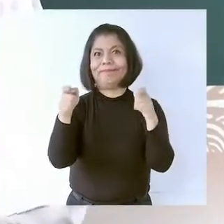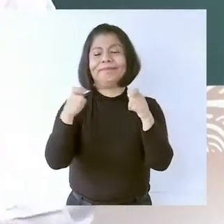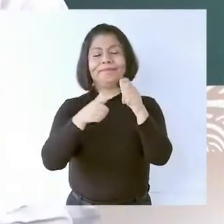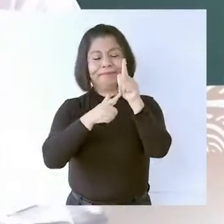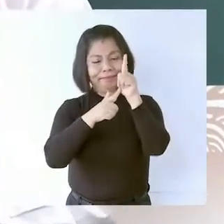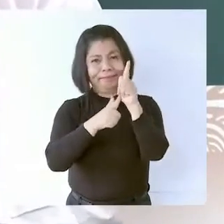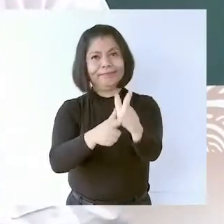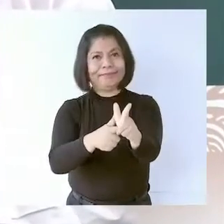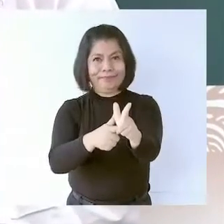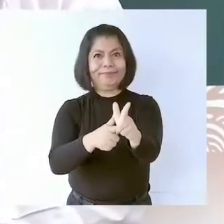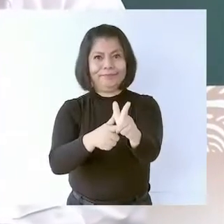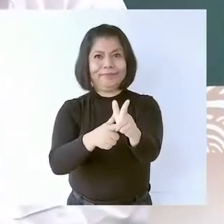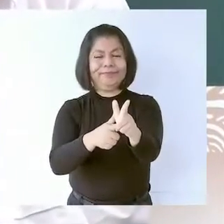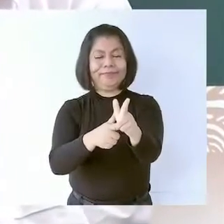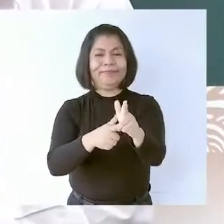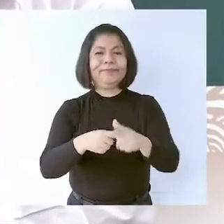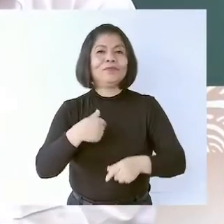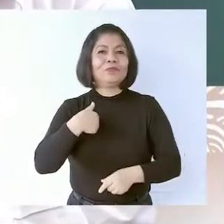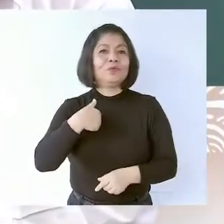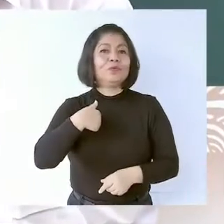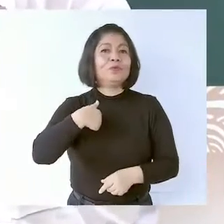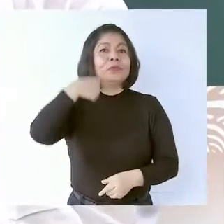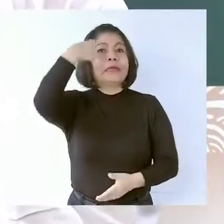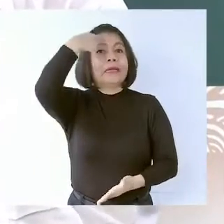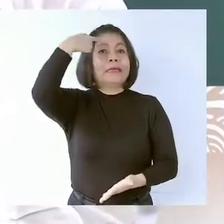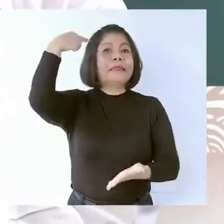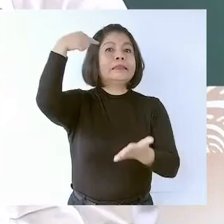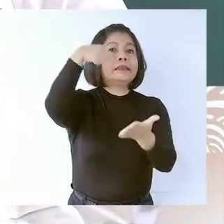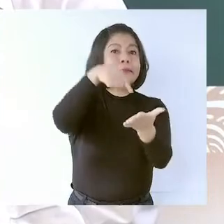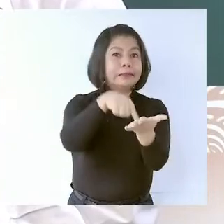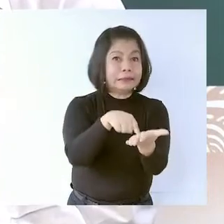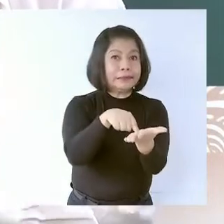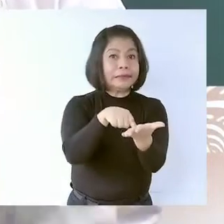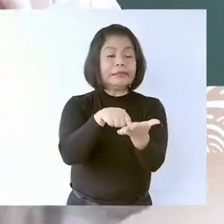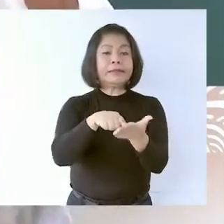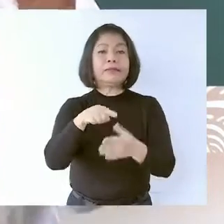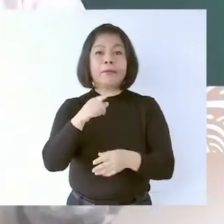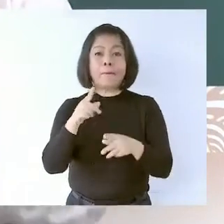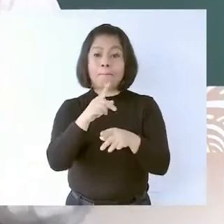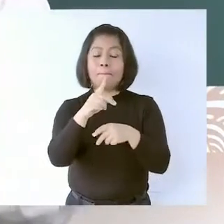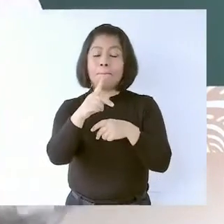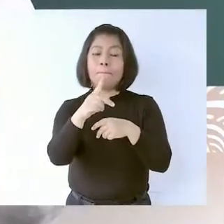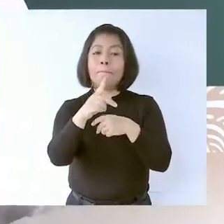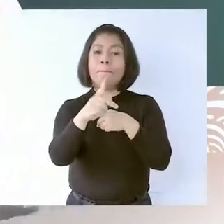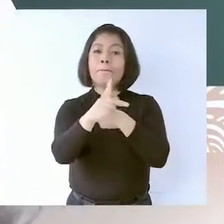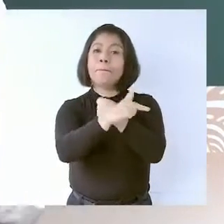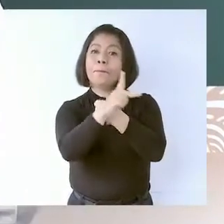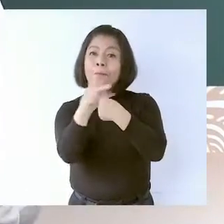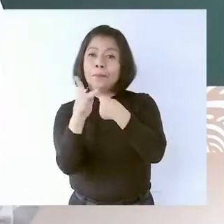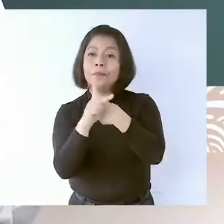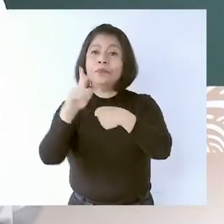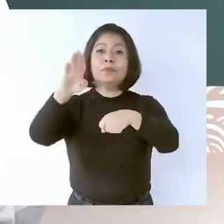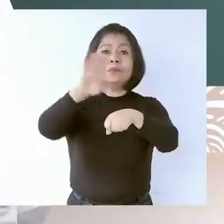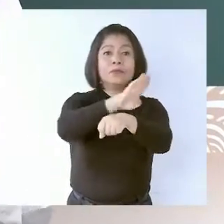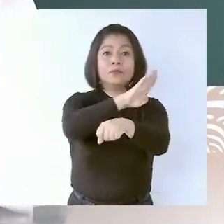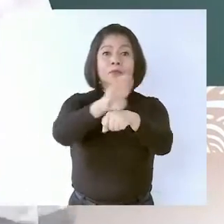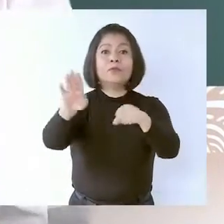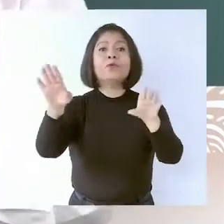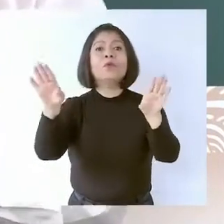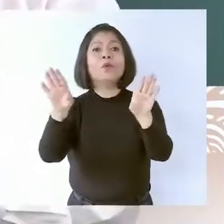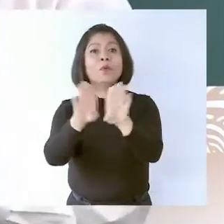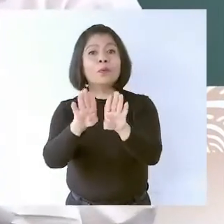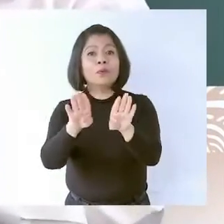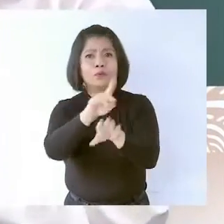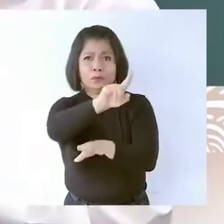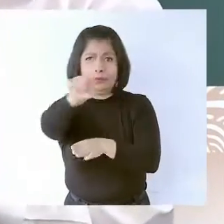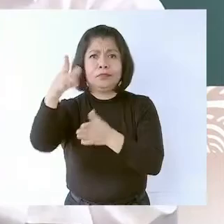principio del sufragio efectivo y de la no reelección. Entonces, hasta ahí voy a llegar, pero antes de